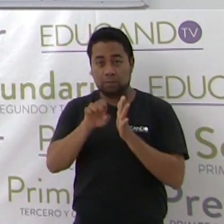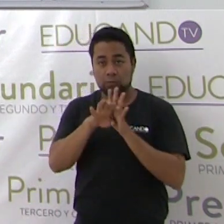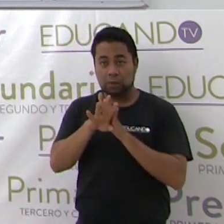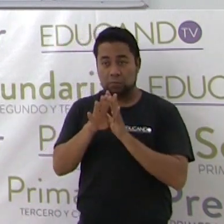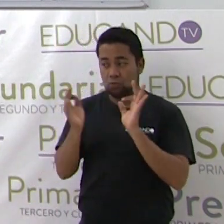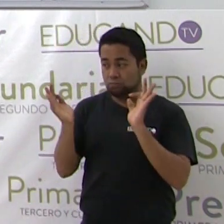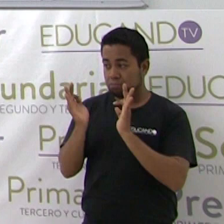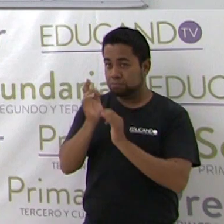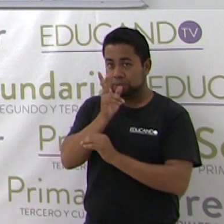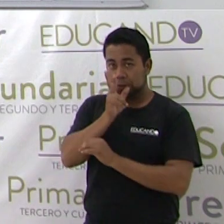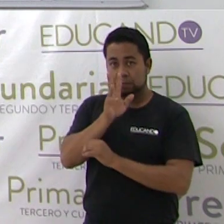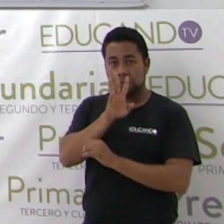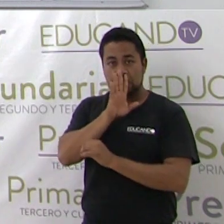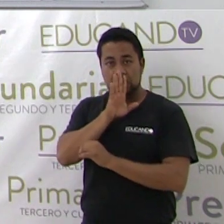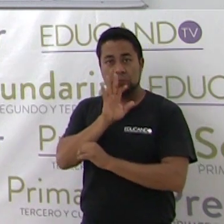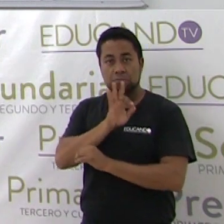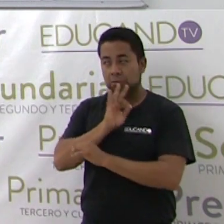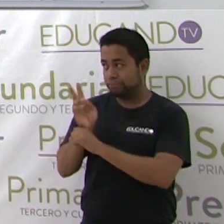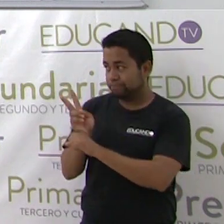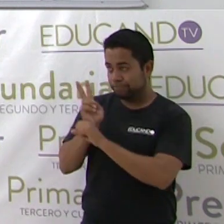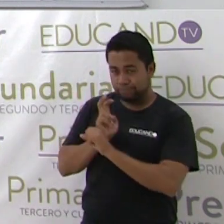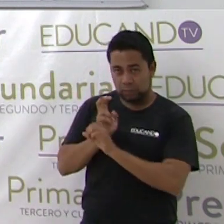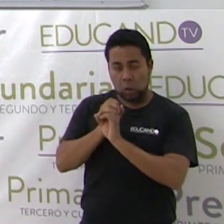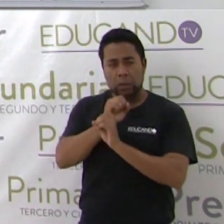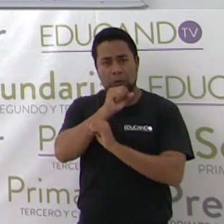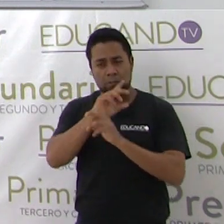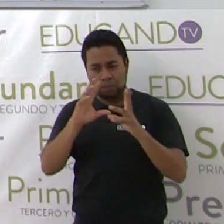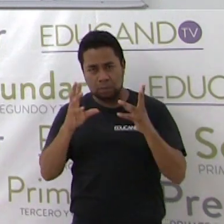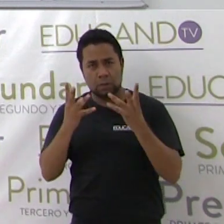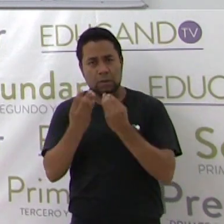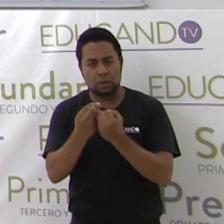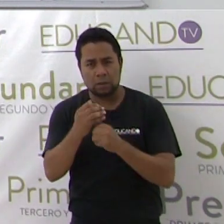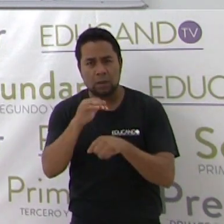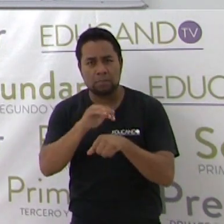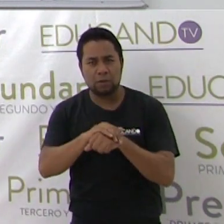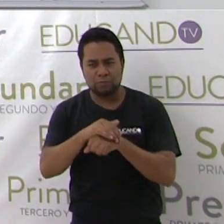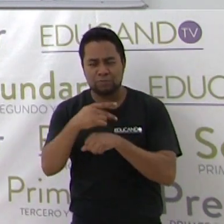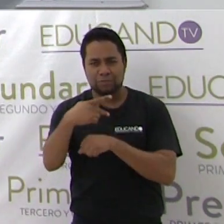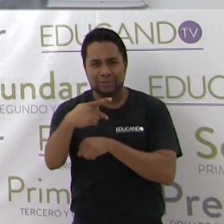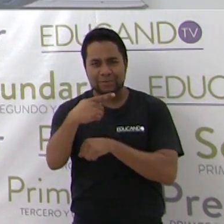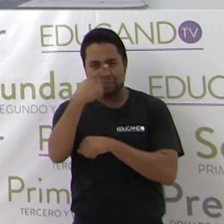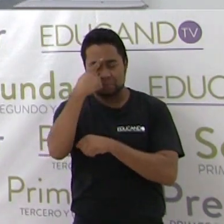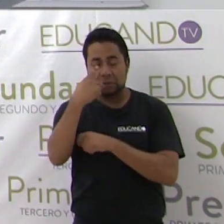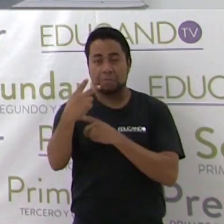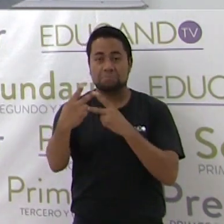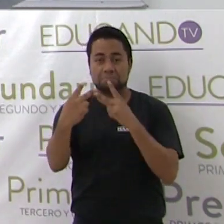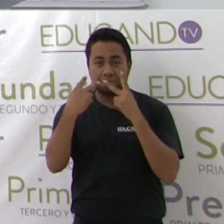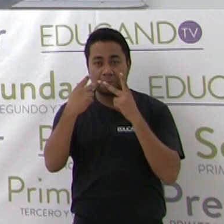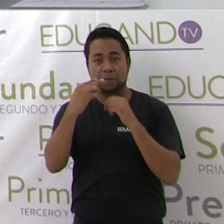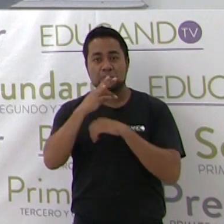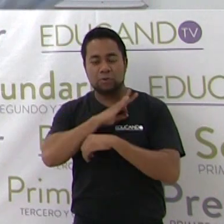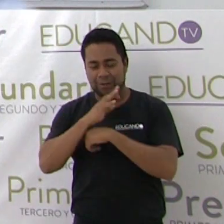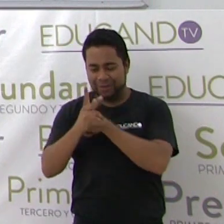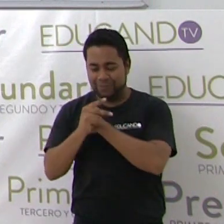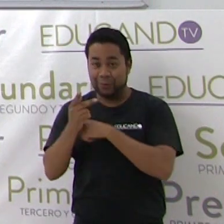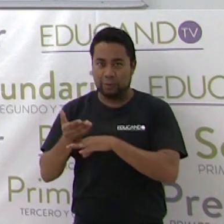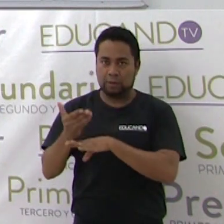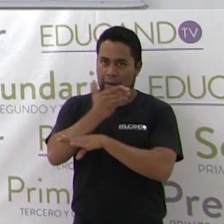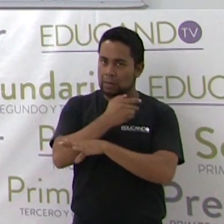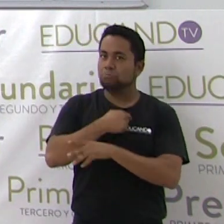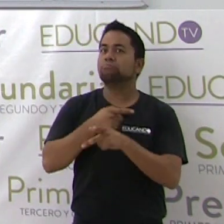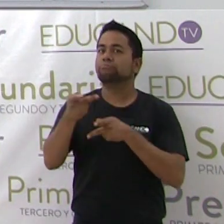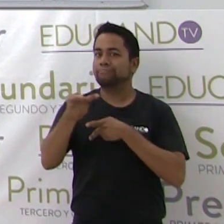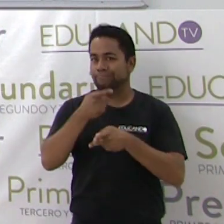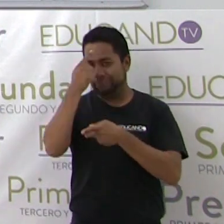estás cerca, papá o mamá, puedes invitarlos o reunirte con tus amigos y amigas para que juntos puedan observar